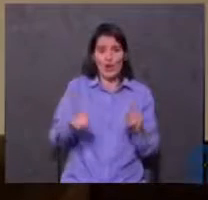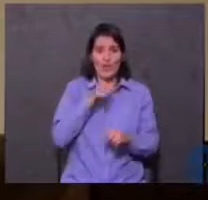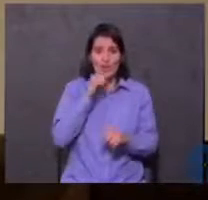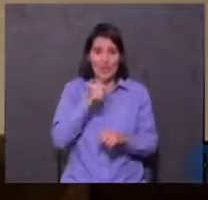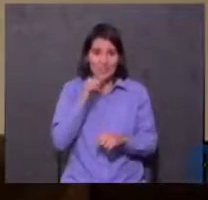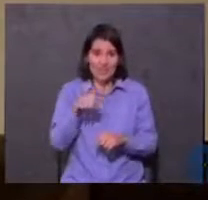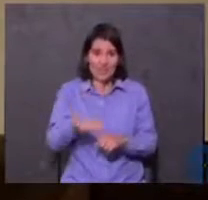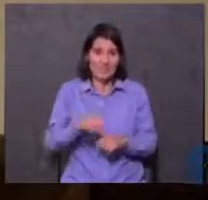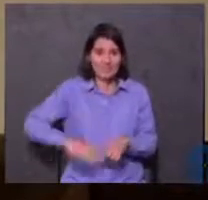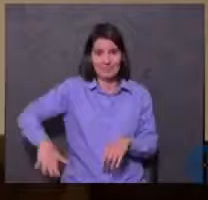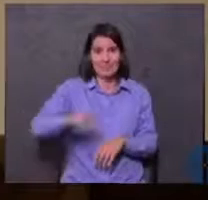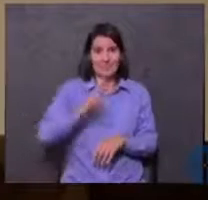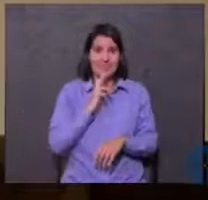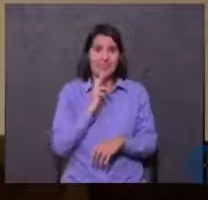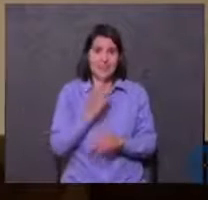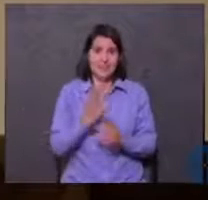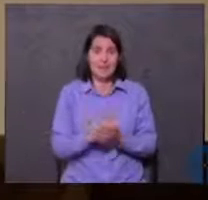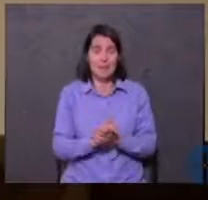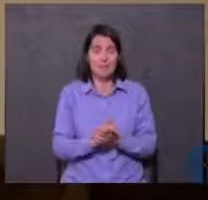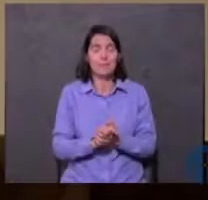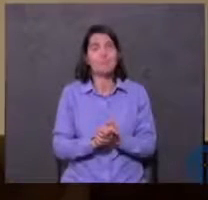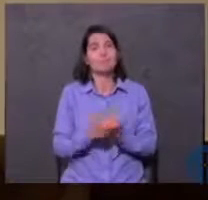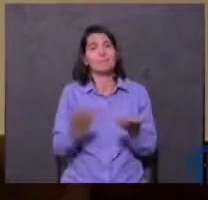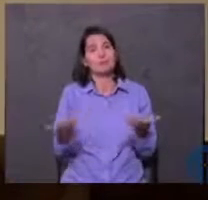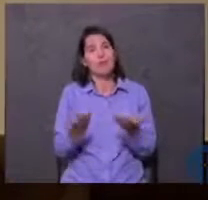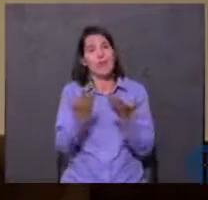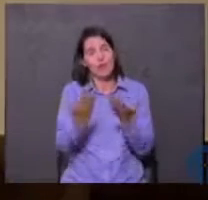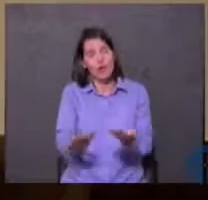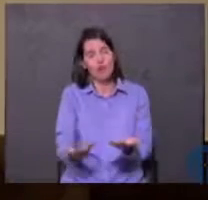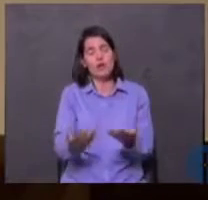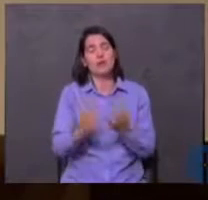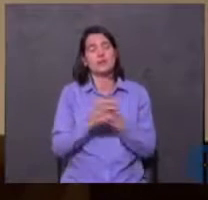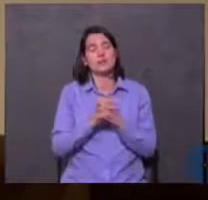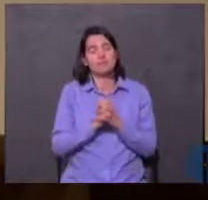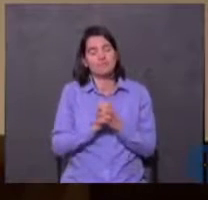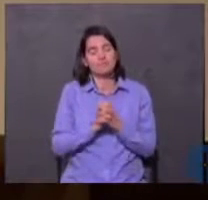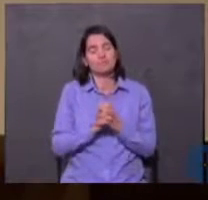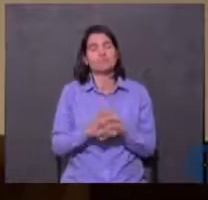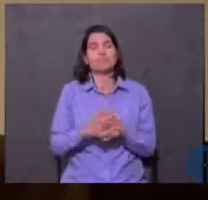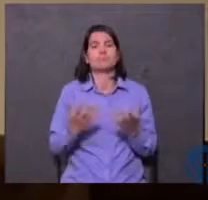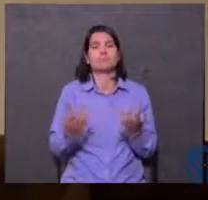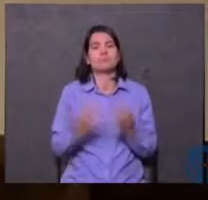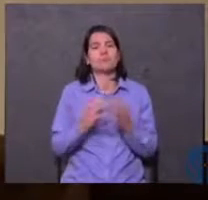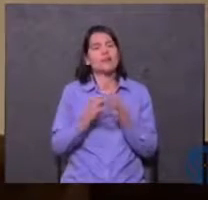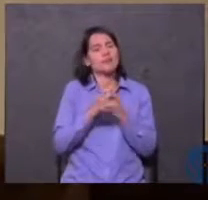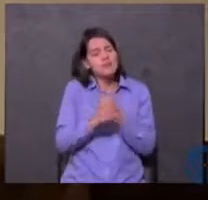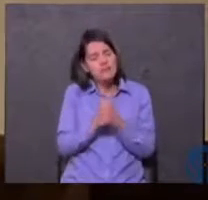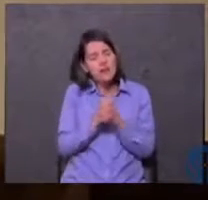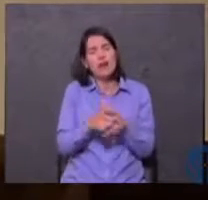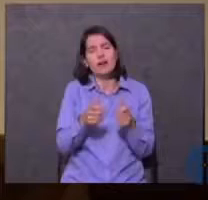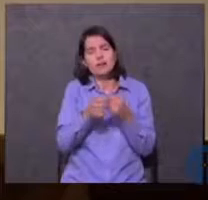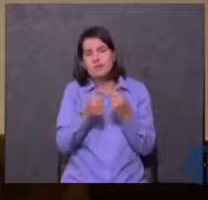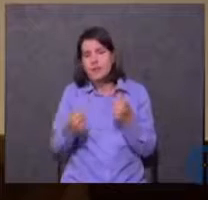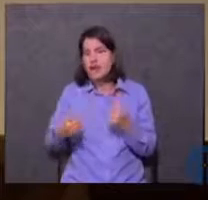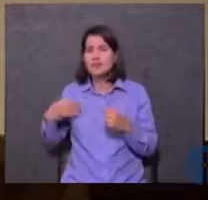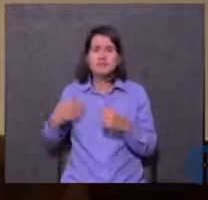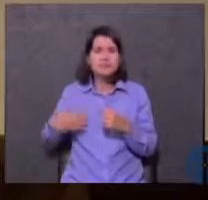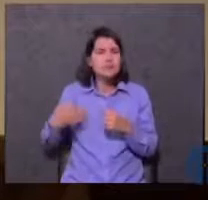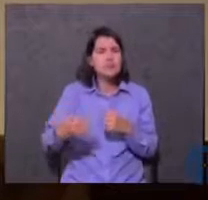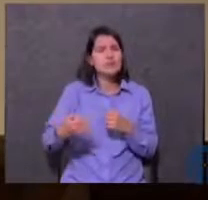recinto. Recemos con toda a devoción, onde quer que estexamos, todos os